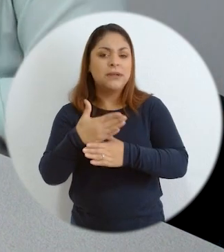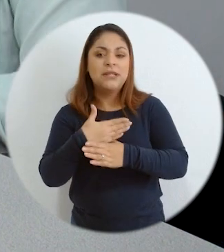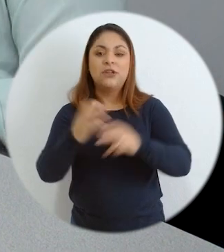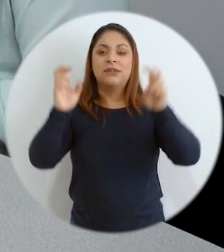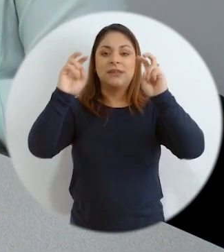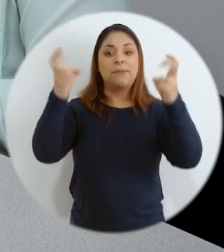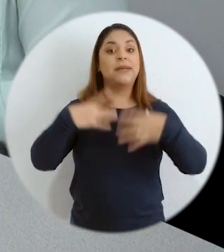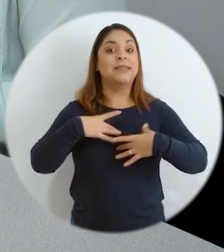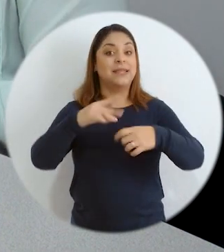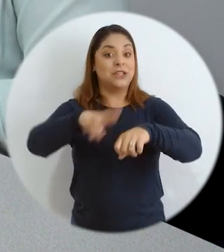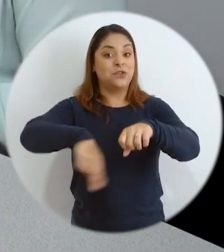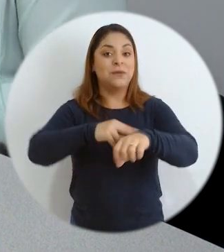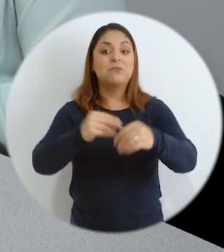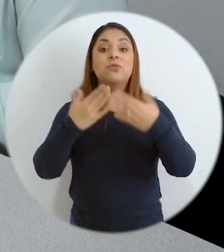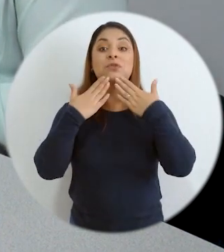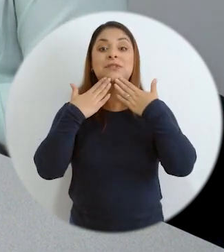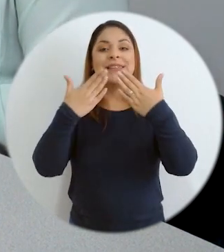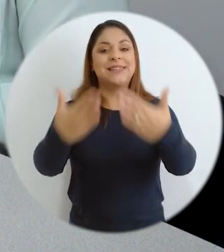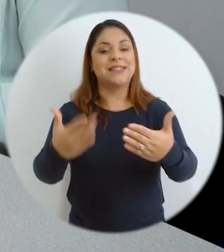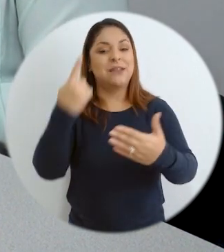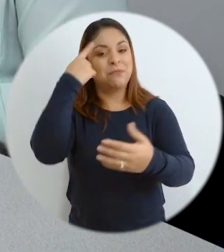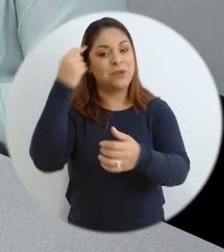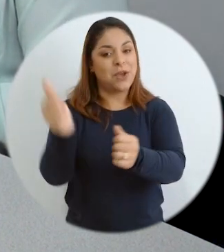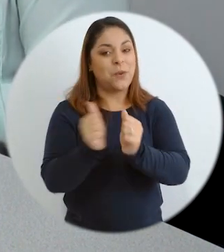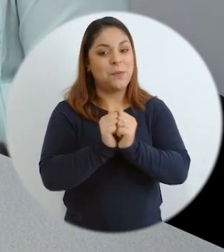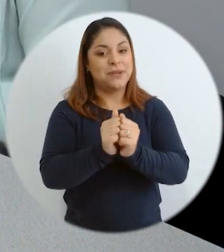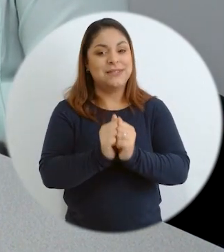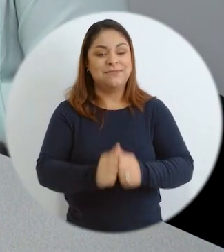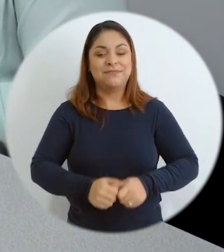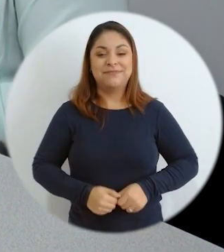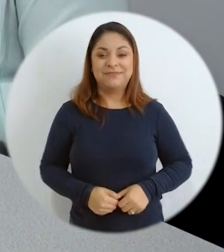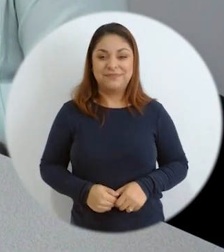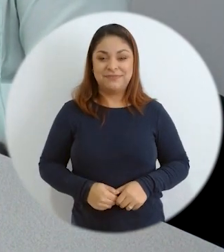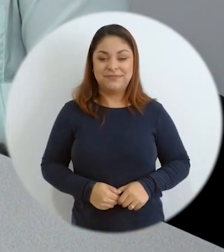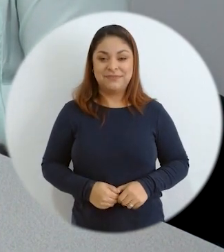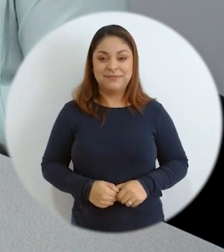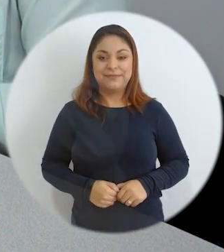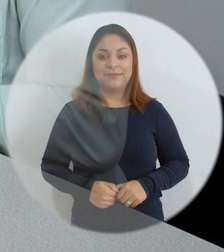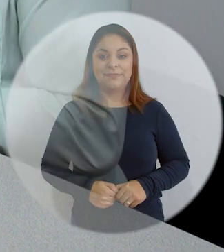son de absoluto interés nacional. Muchísimas